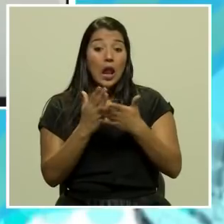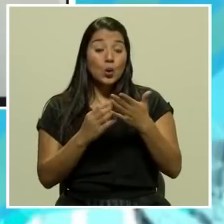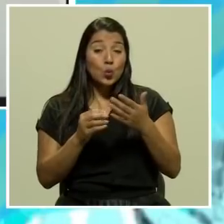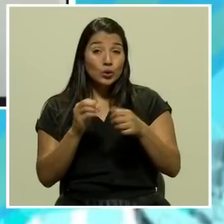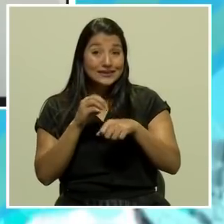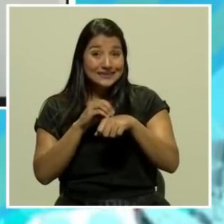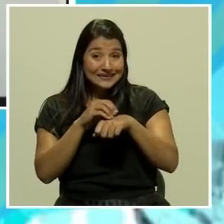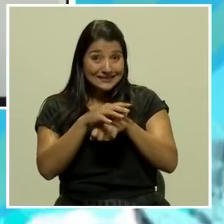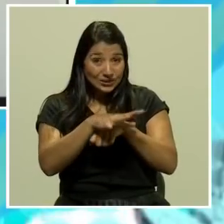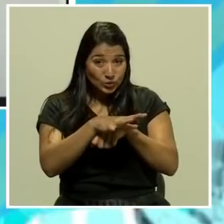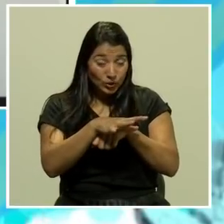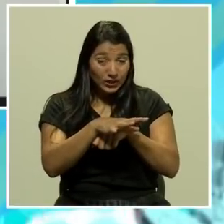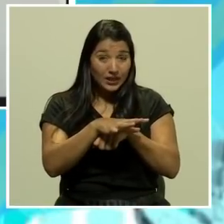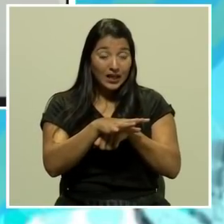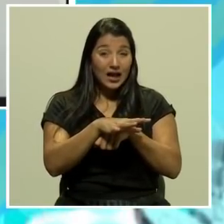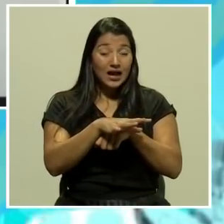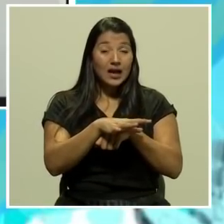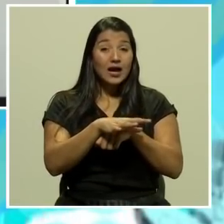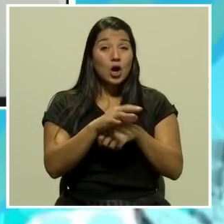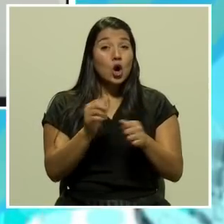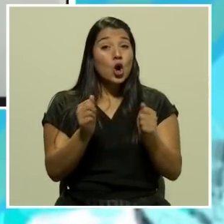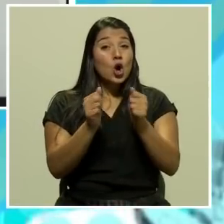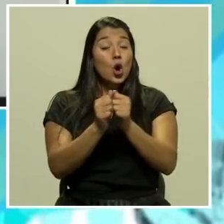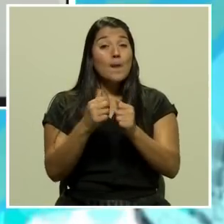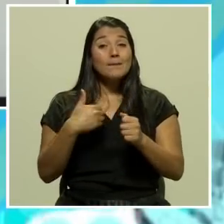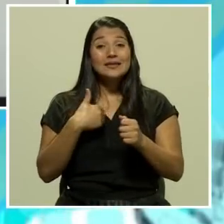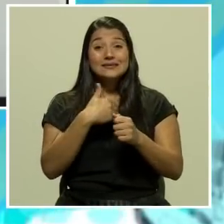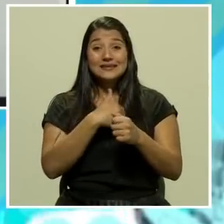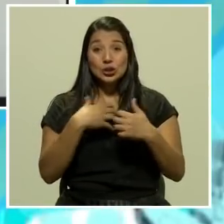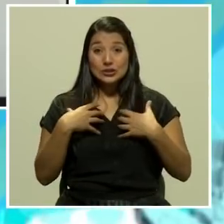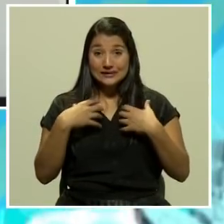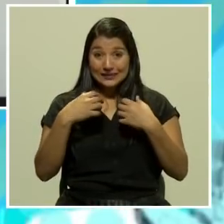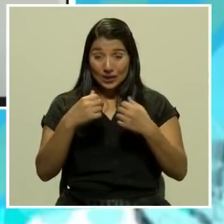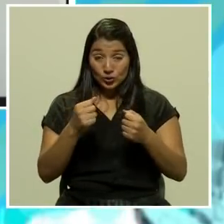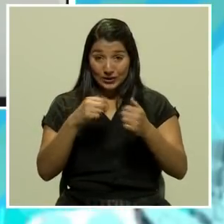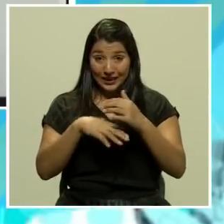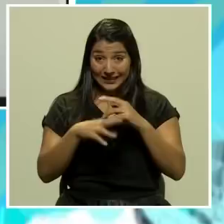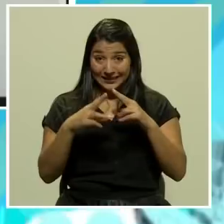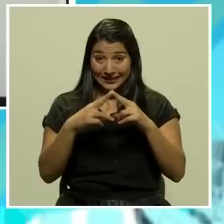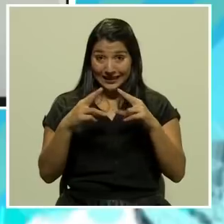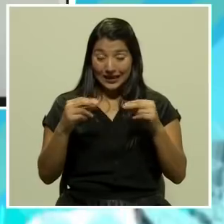asesoría y de resultados con el Ministerio de Salud de Nicaragua?